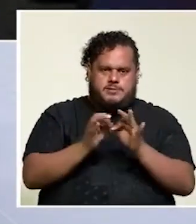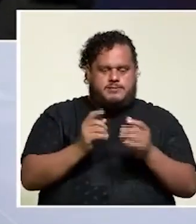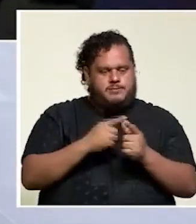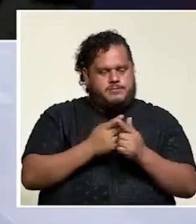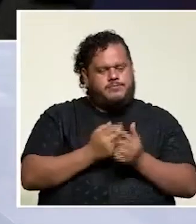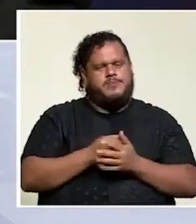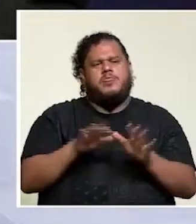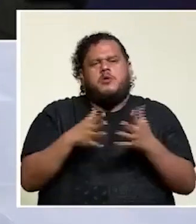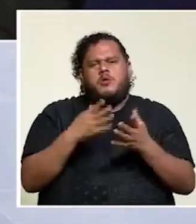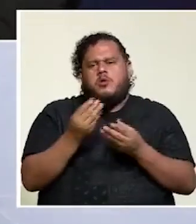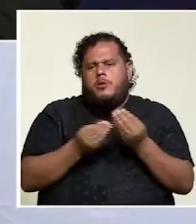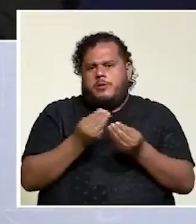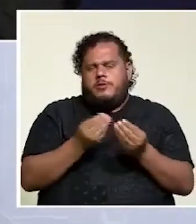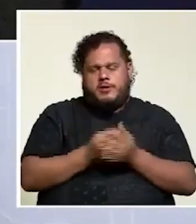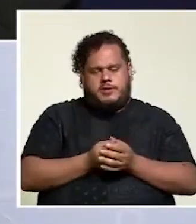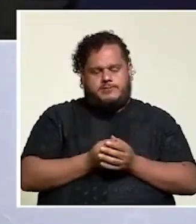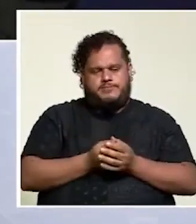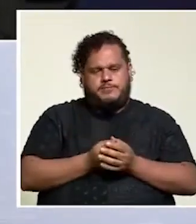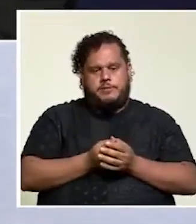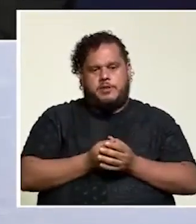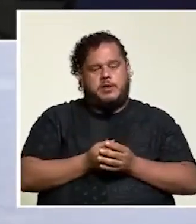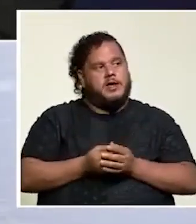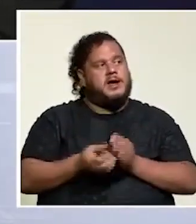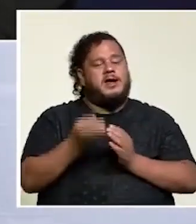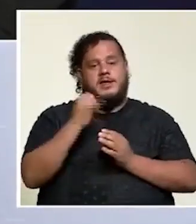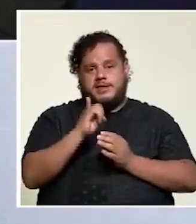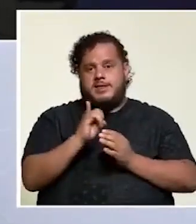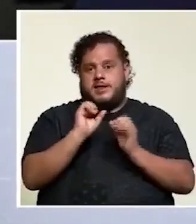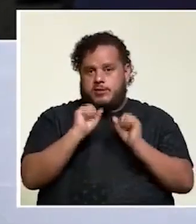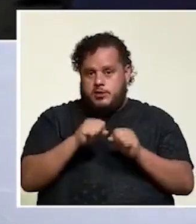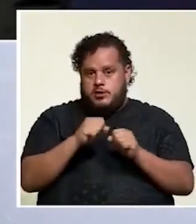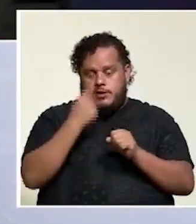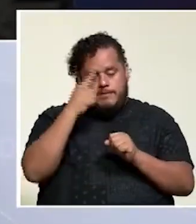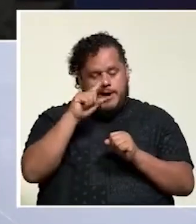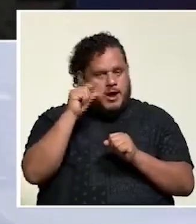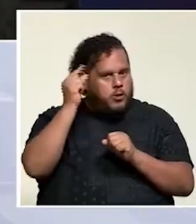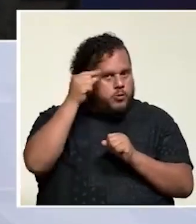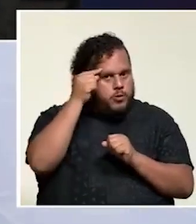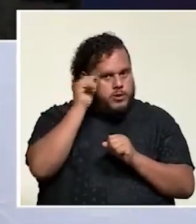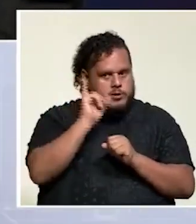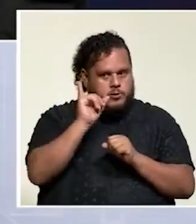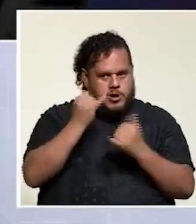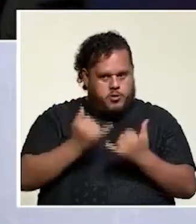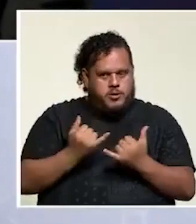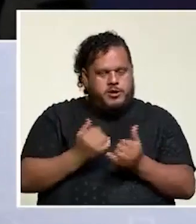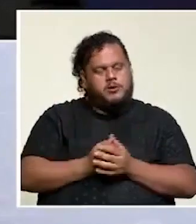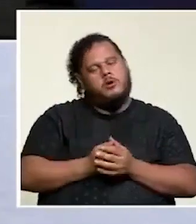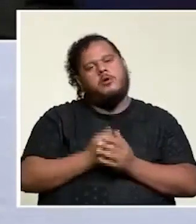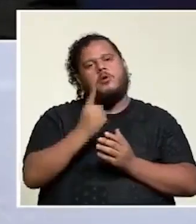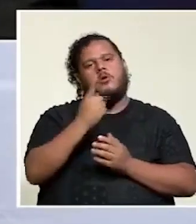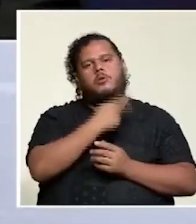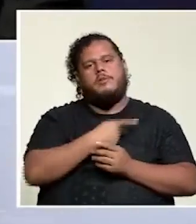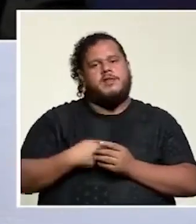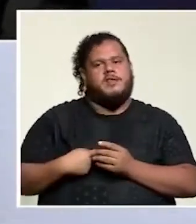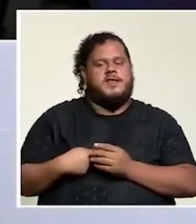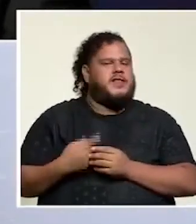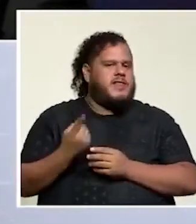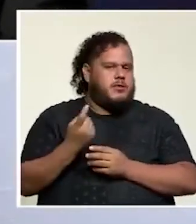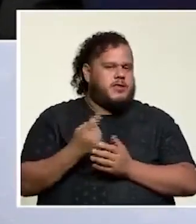Entonces, ¿cómo lo vamos a hacer? Si es posible para un gobierno como el actual, con un presidente